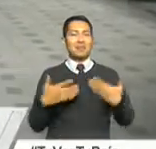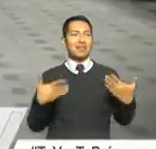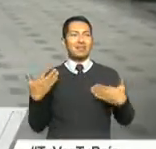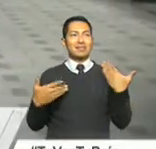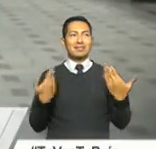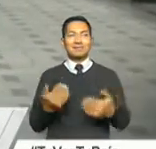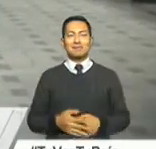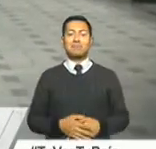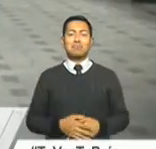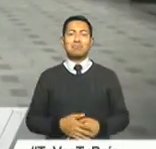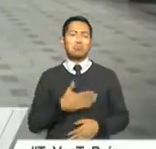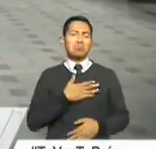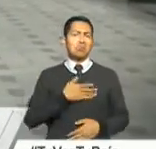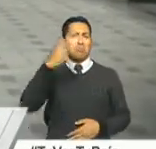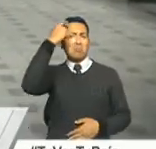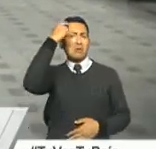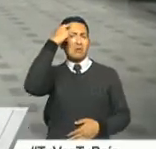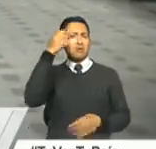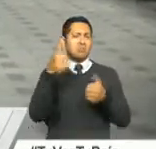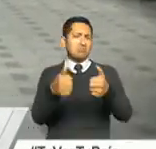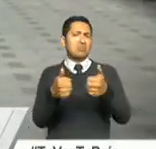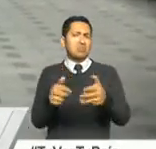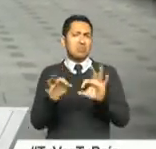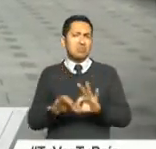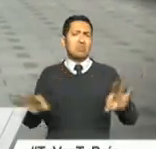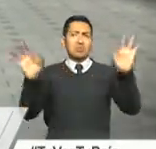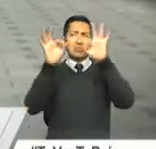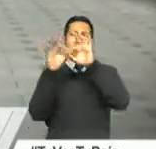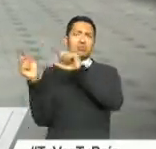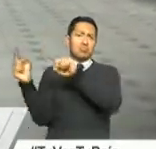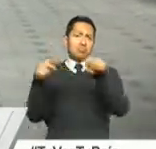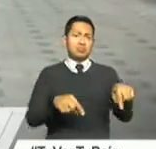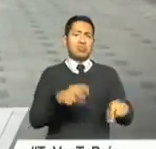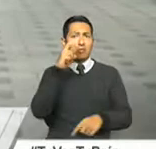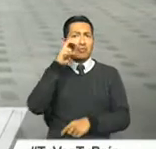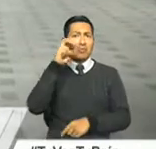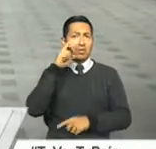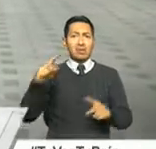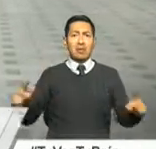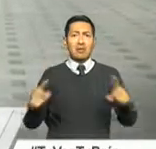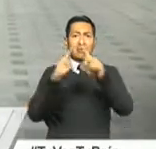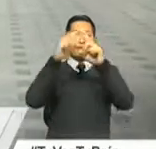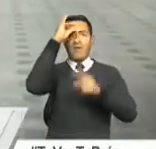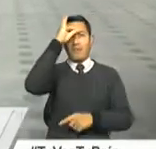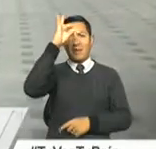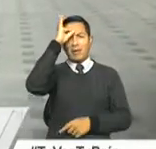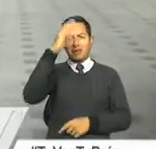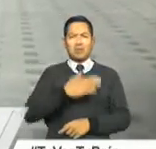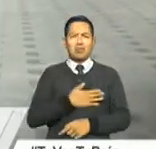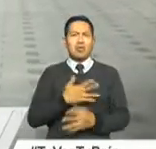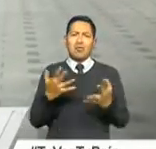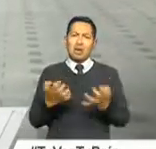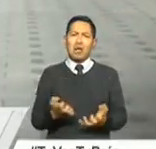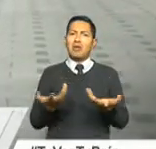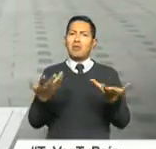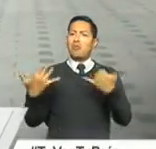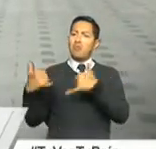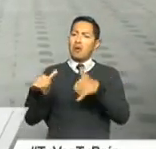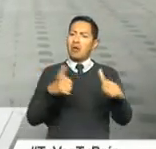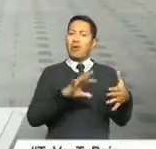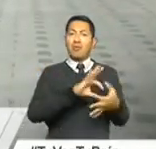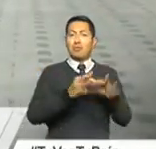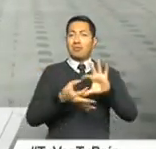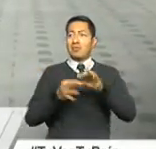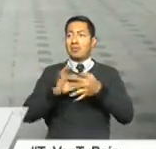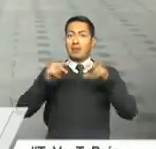En general pienso que es algo que va a atraer aún más turistas a Francia, eso es genial y espero tener la oportunidad de ver esos Juegos Olímpicos